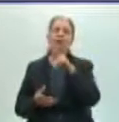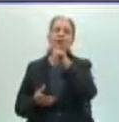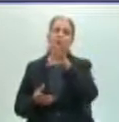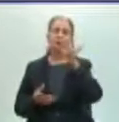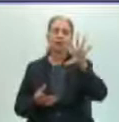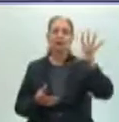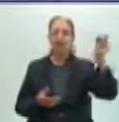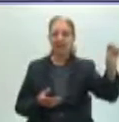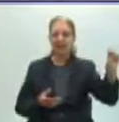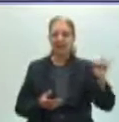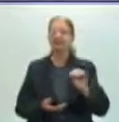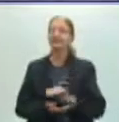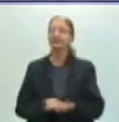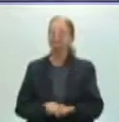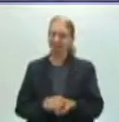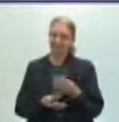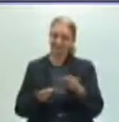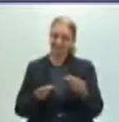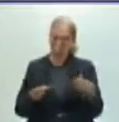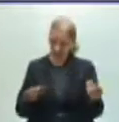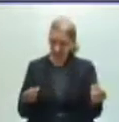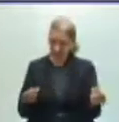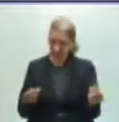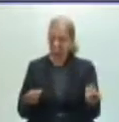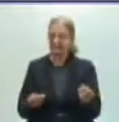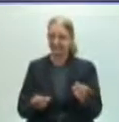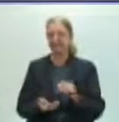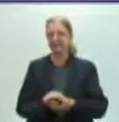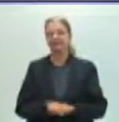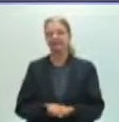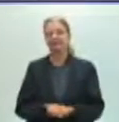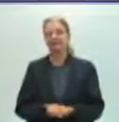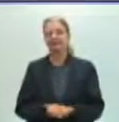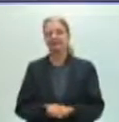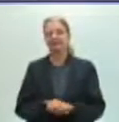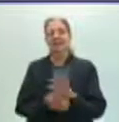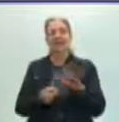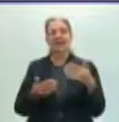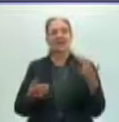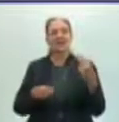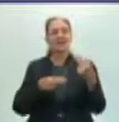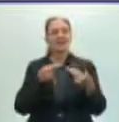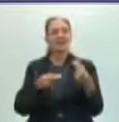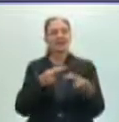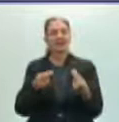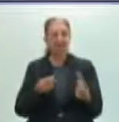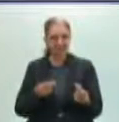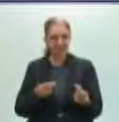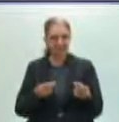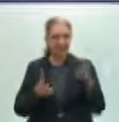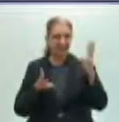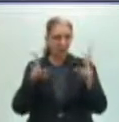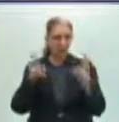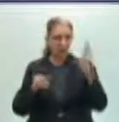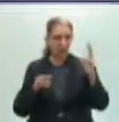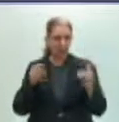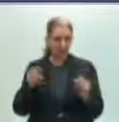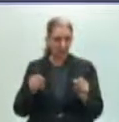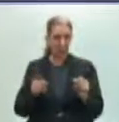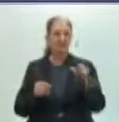tiene esta empresa de cultivo, que recuerden que era 250. Simplemente vamos a calcular